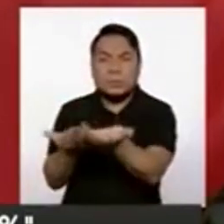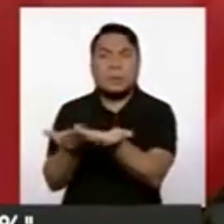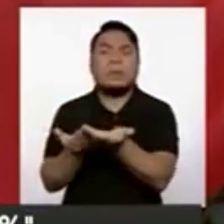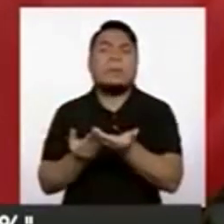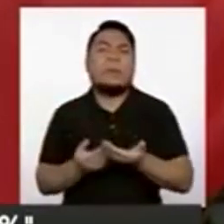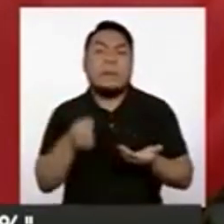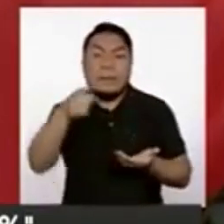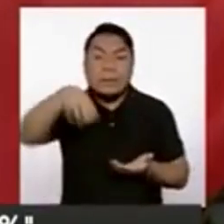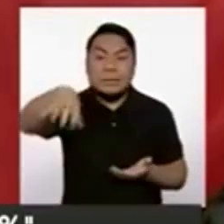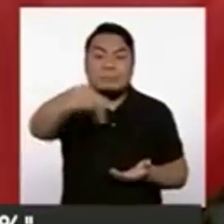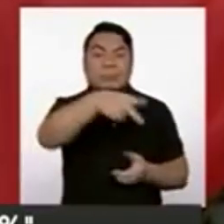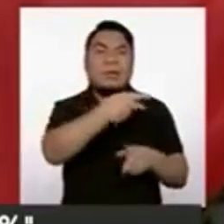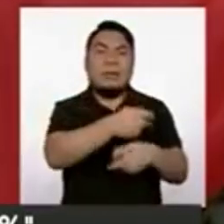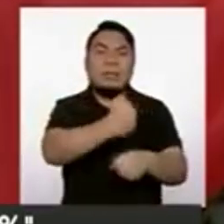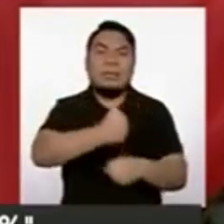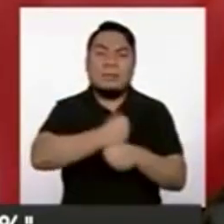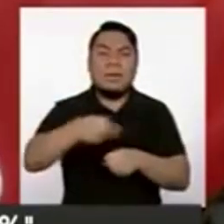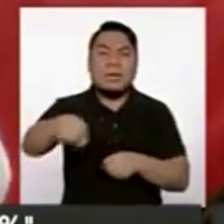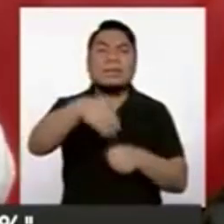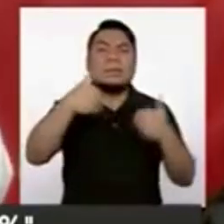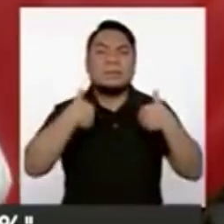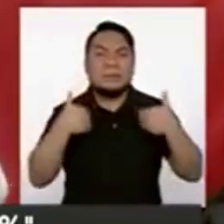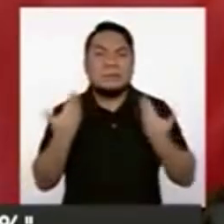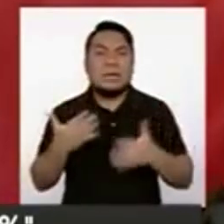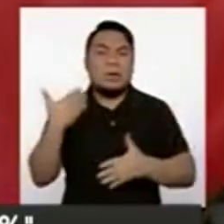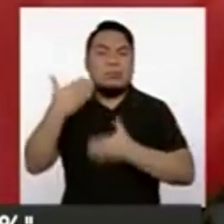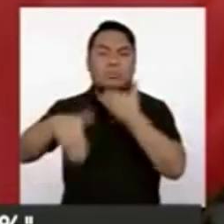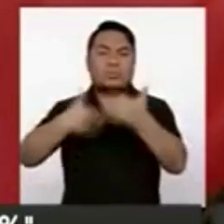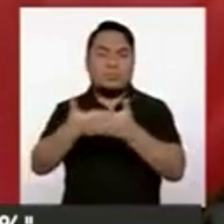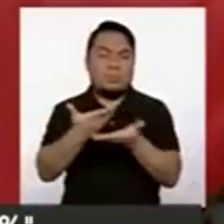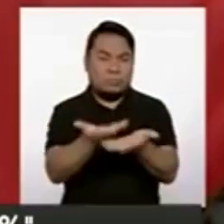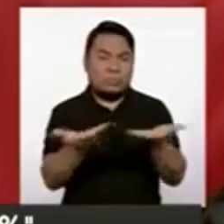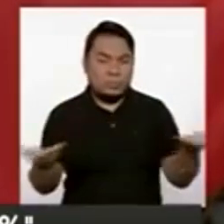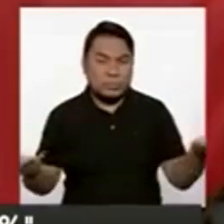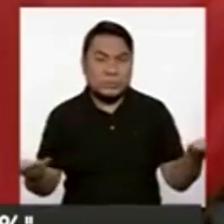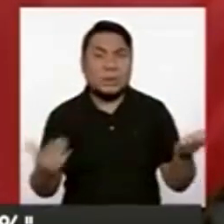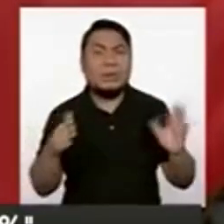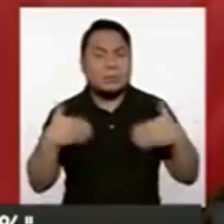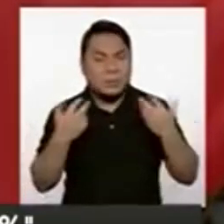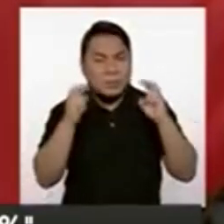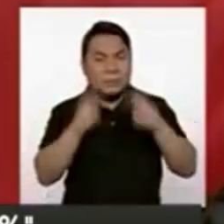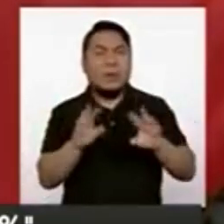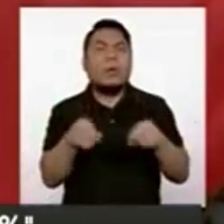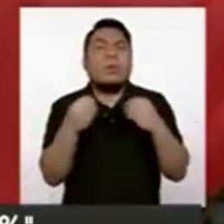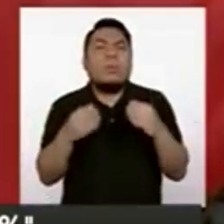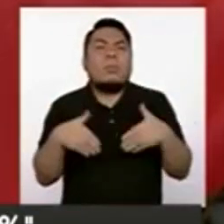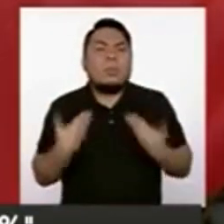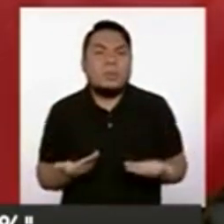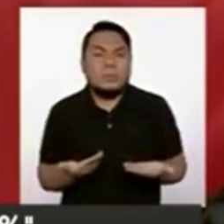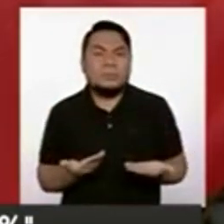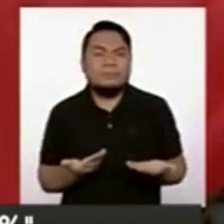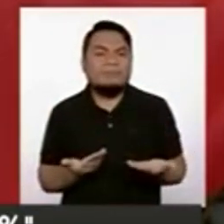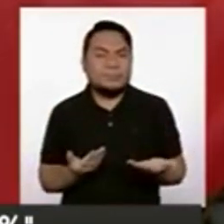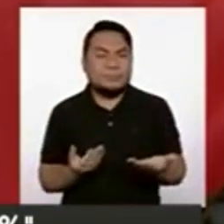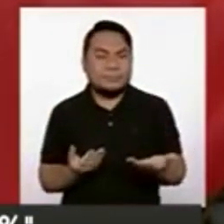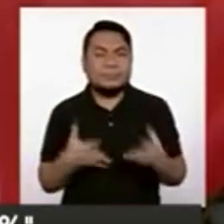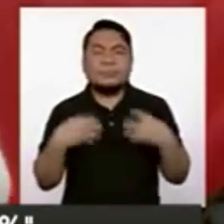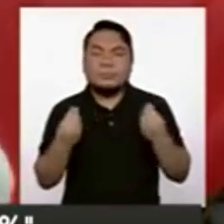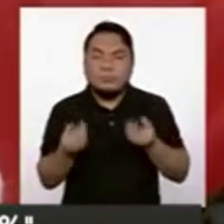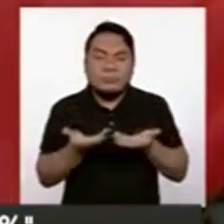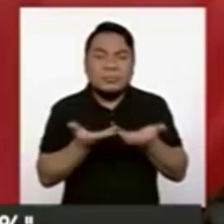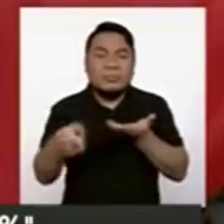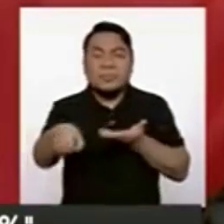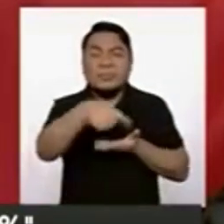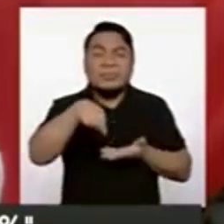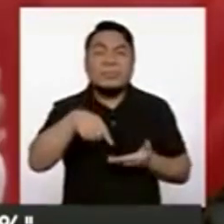los que tienen la generación de infraestructura, para ver cómo podemos dar